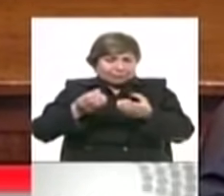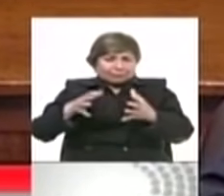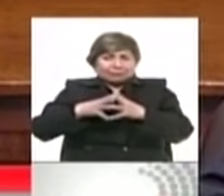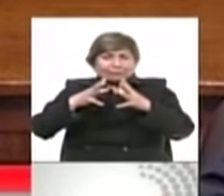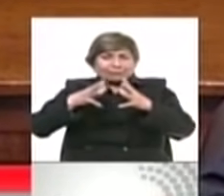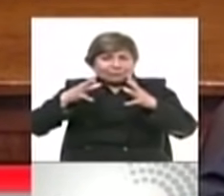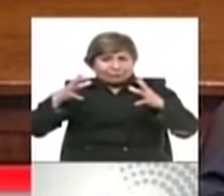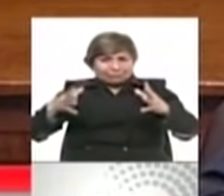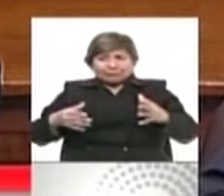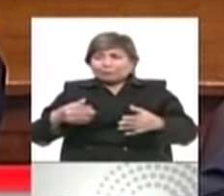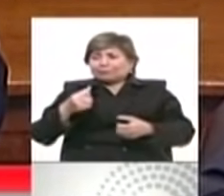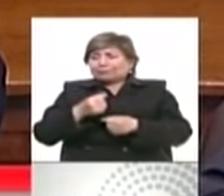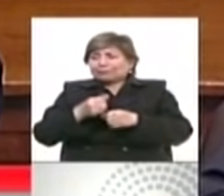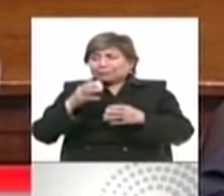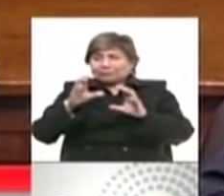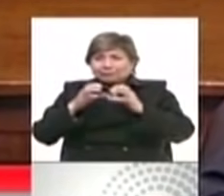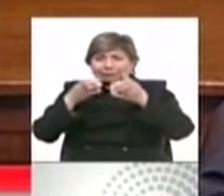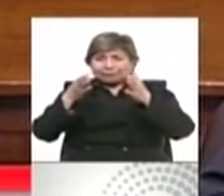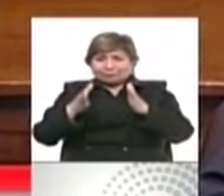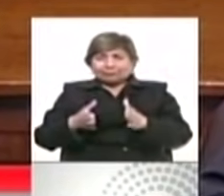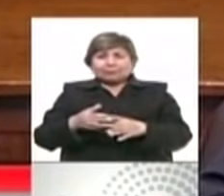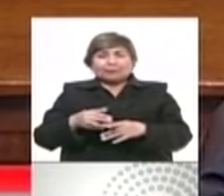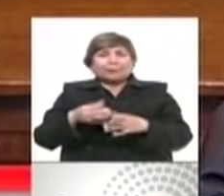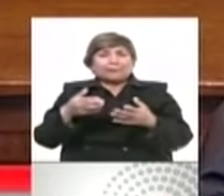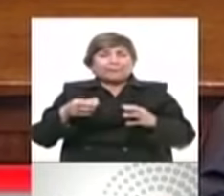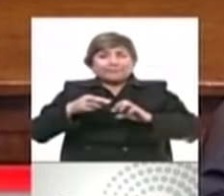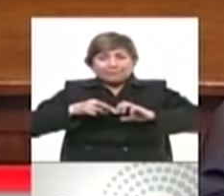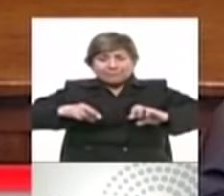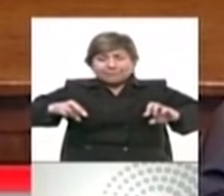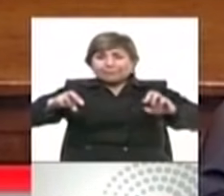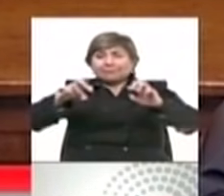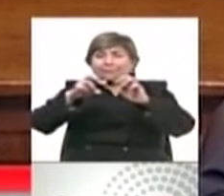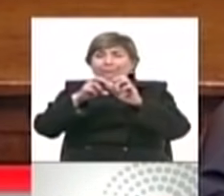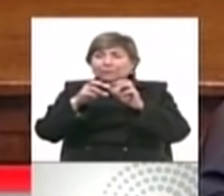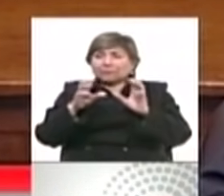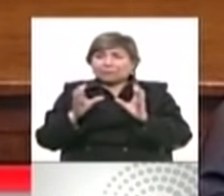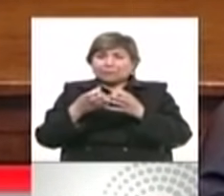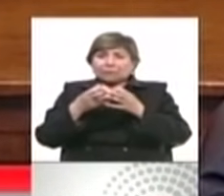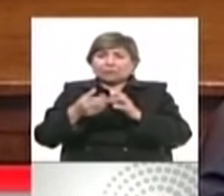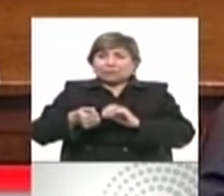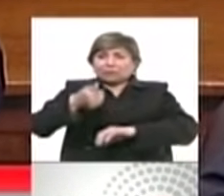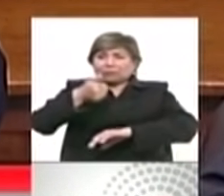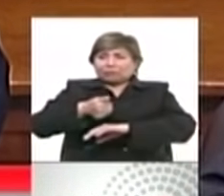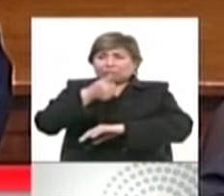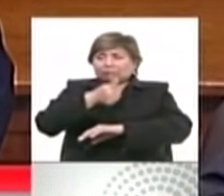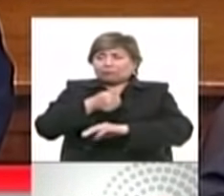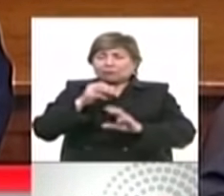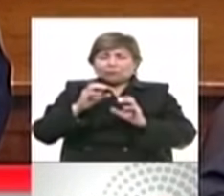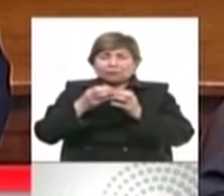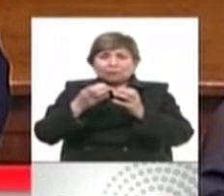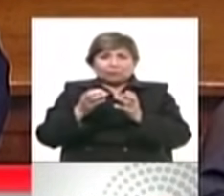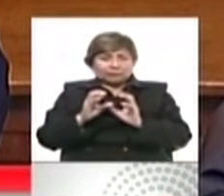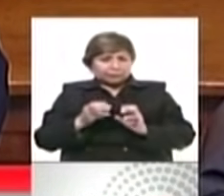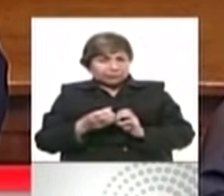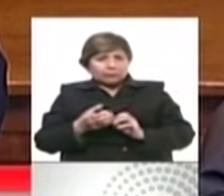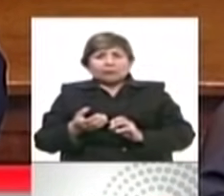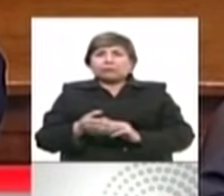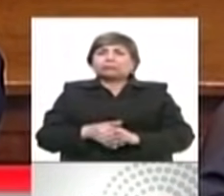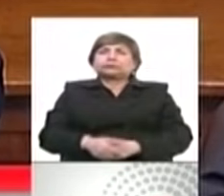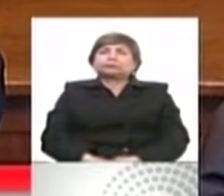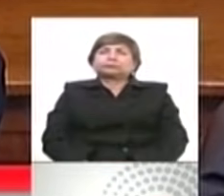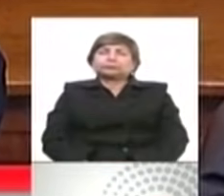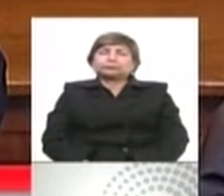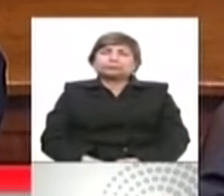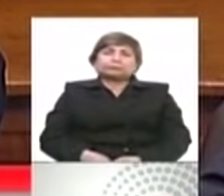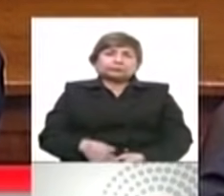a votar esta ley cuando se les dice que el Tribunal Constitucional se había ya pronunciado